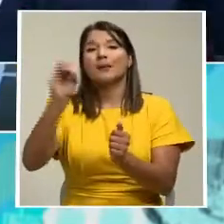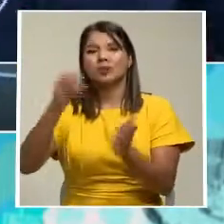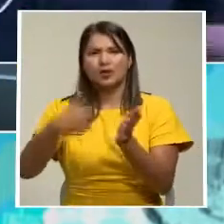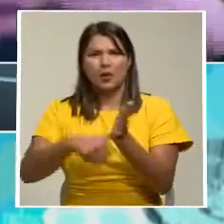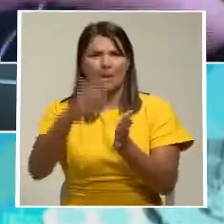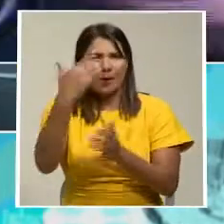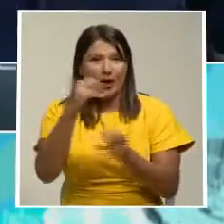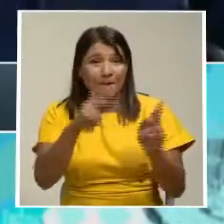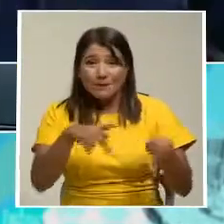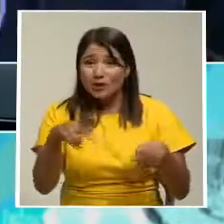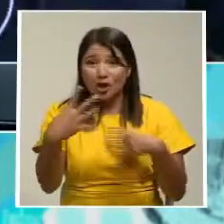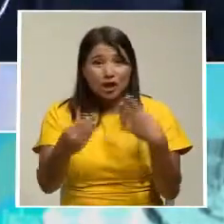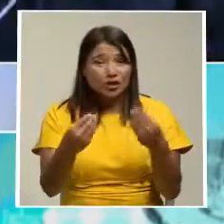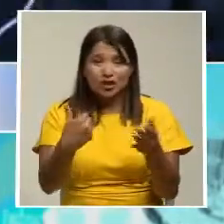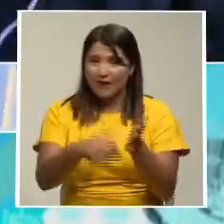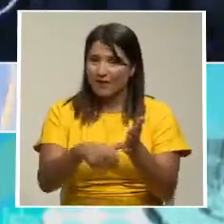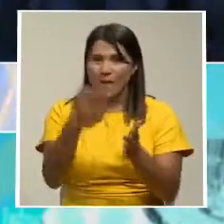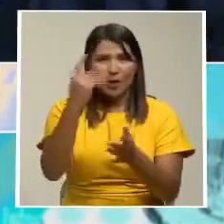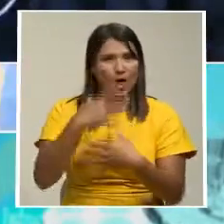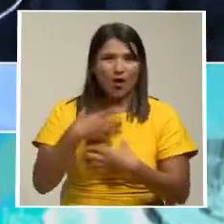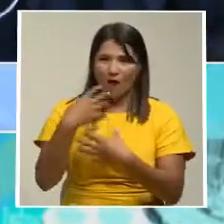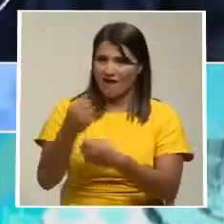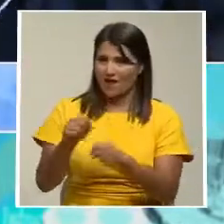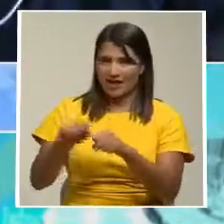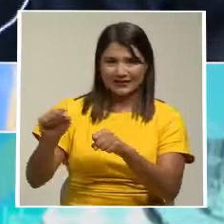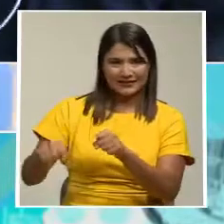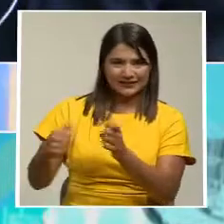salió a votar porque no confiaba en ese sistema electoral. Claro,